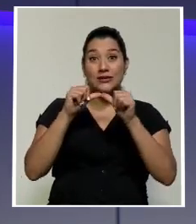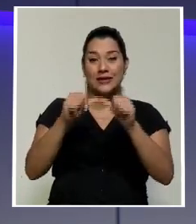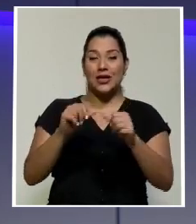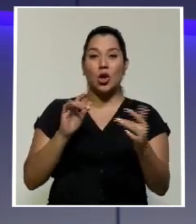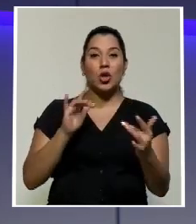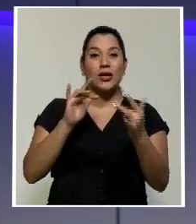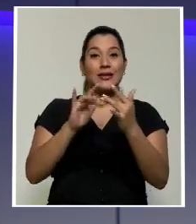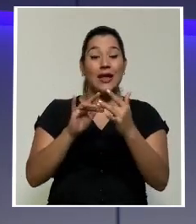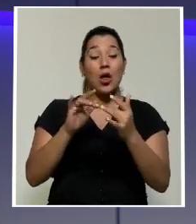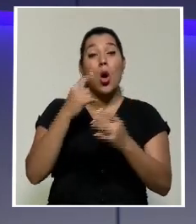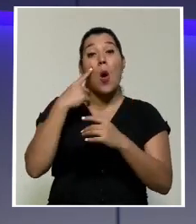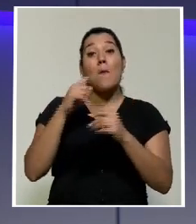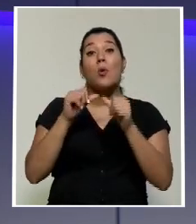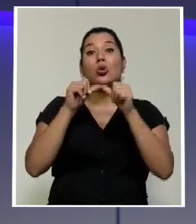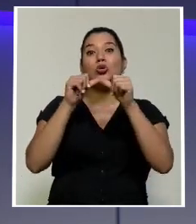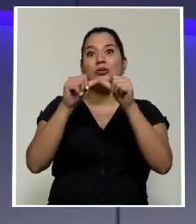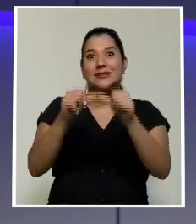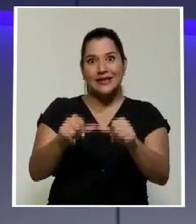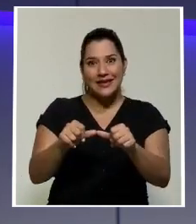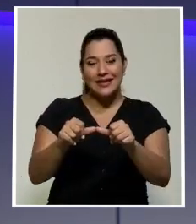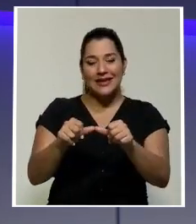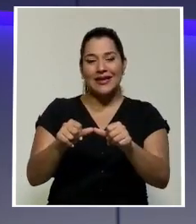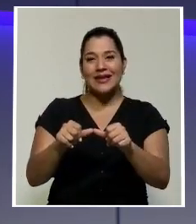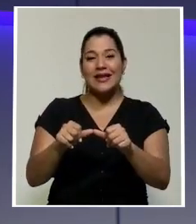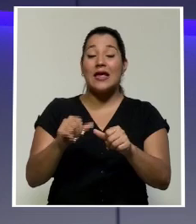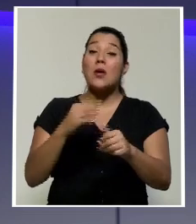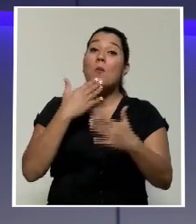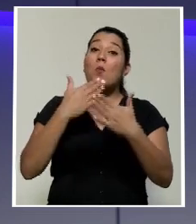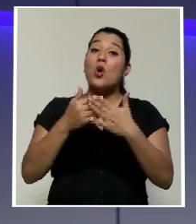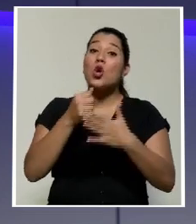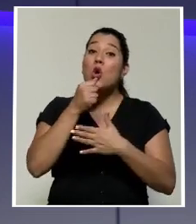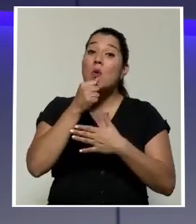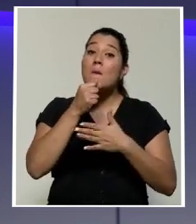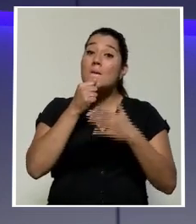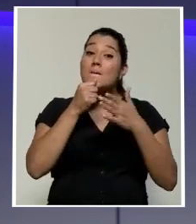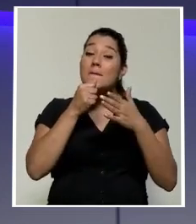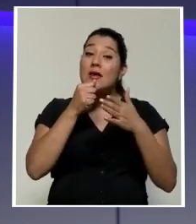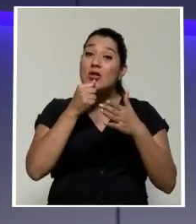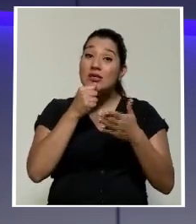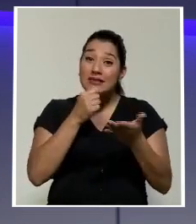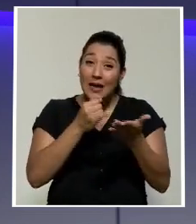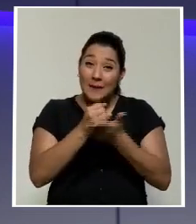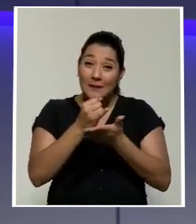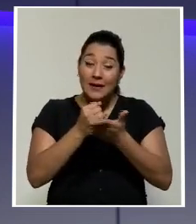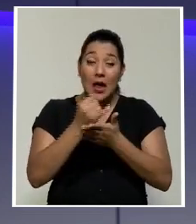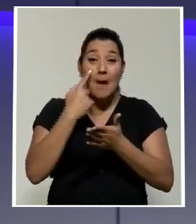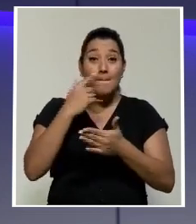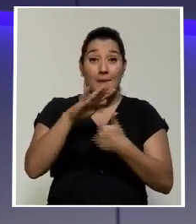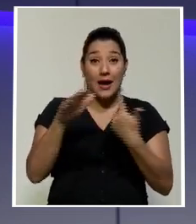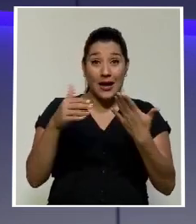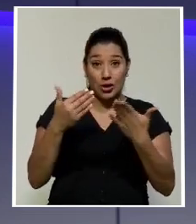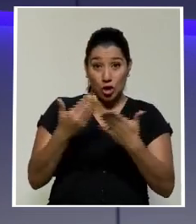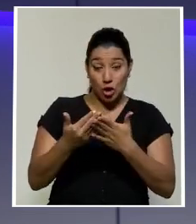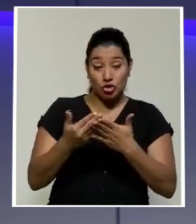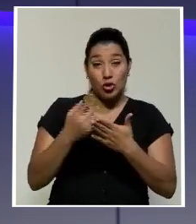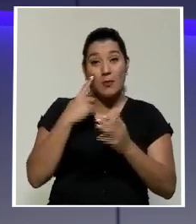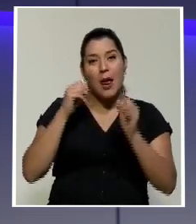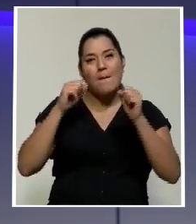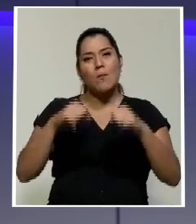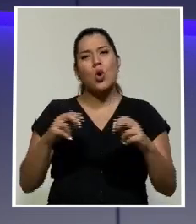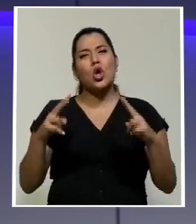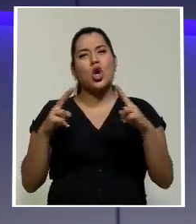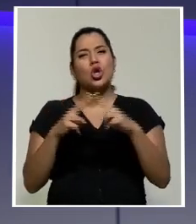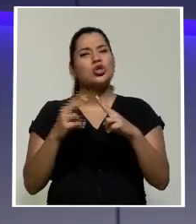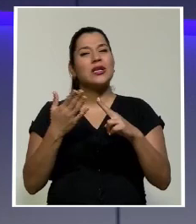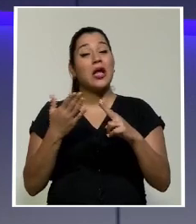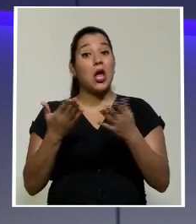conectados, por seguirnos. Y bueno, periodismo de investigación para todos y para conocer las cosas